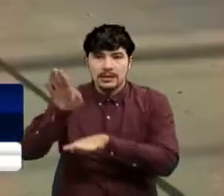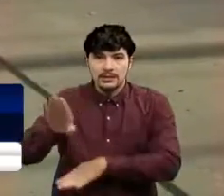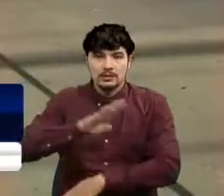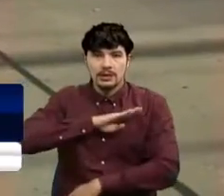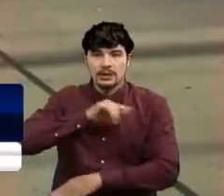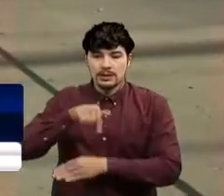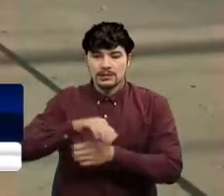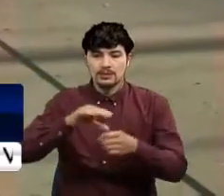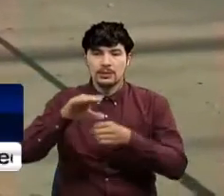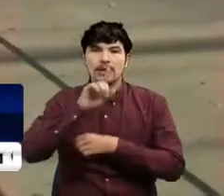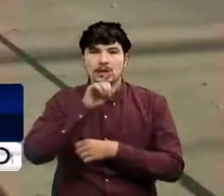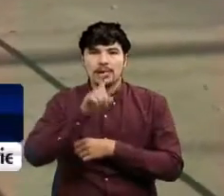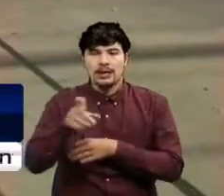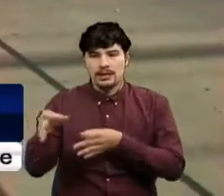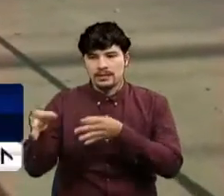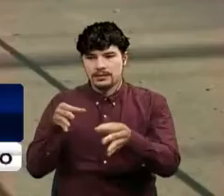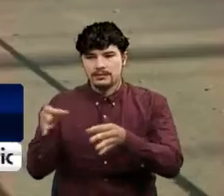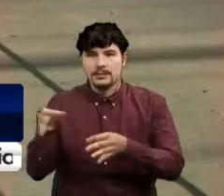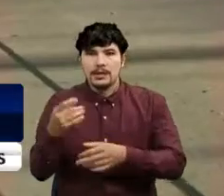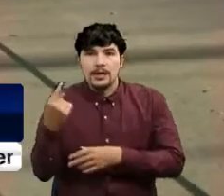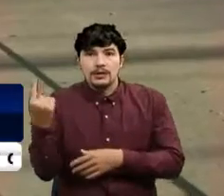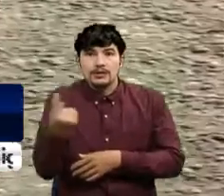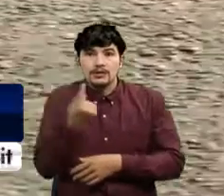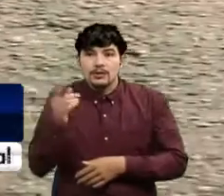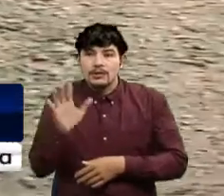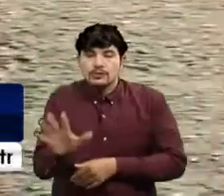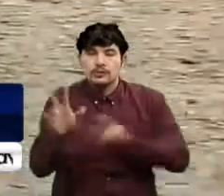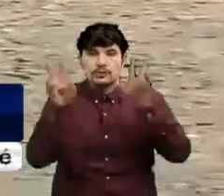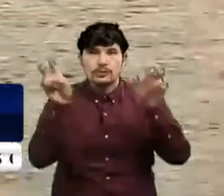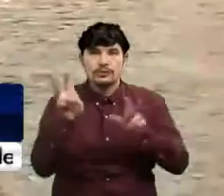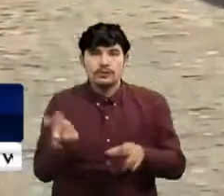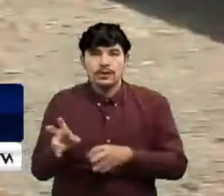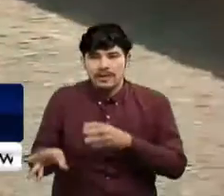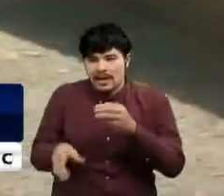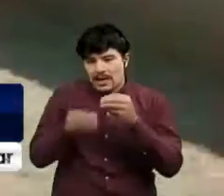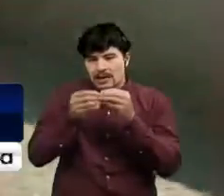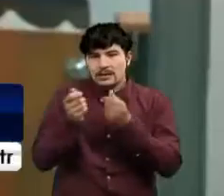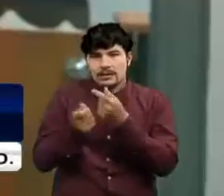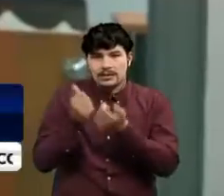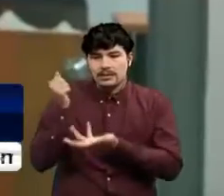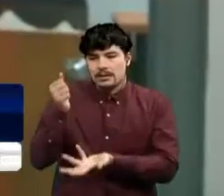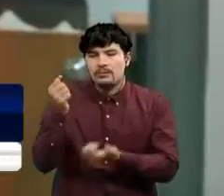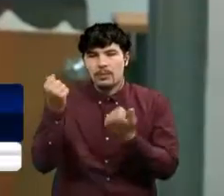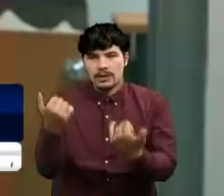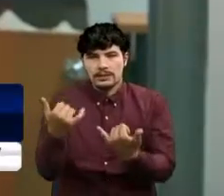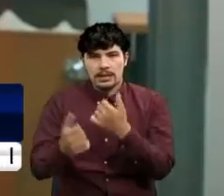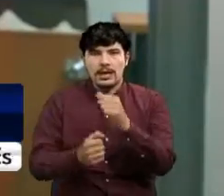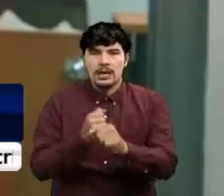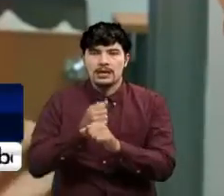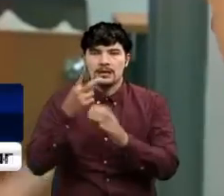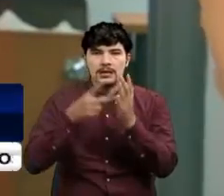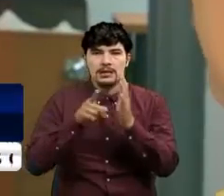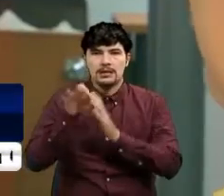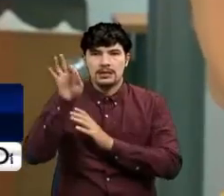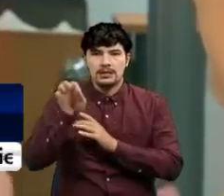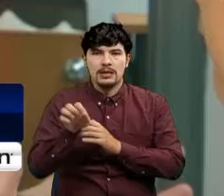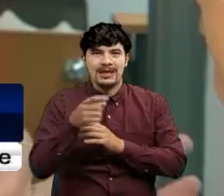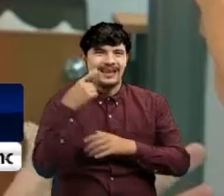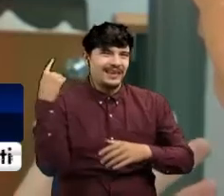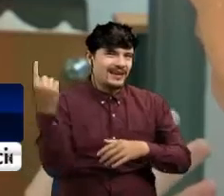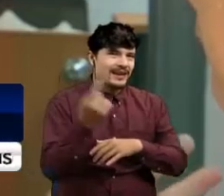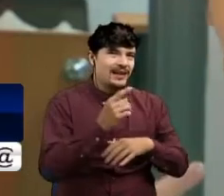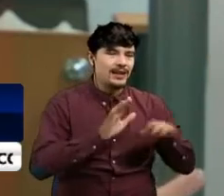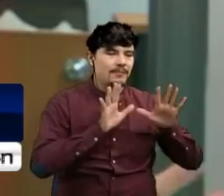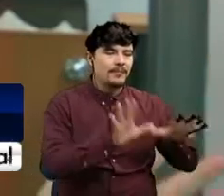alcaldía de bucaramanga explicaron que sólo es un tema de reajuste presupuestal en general fueron suspendidas las obras